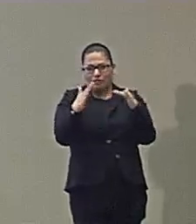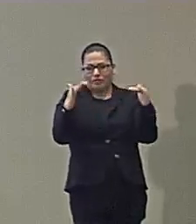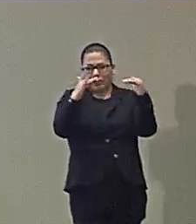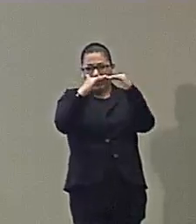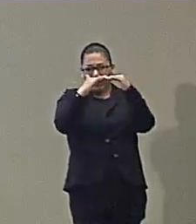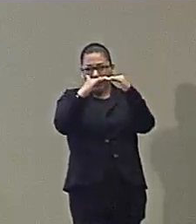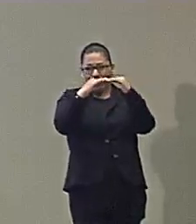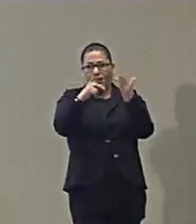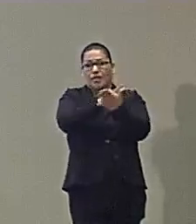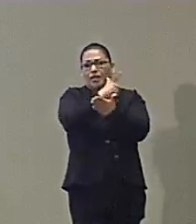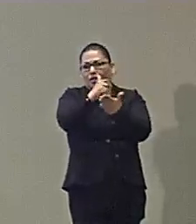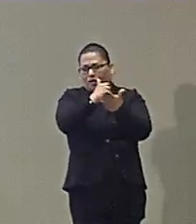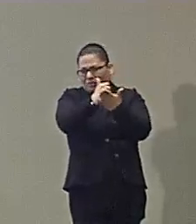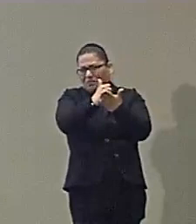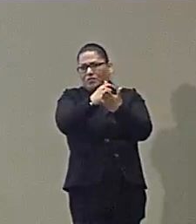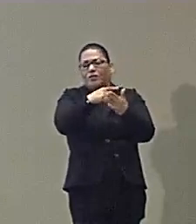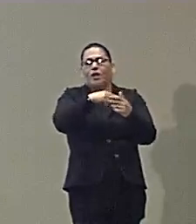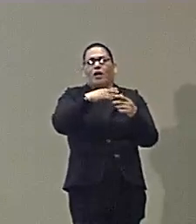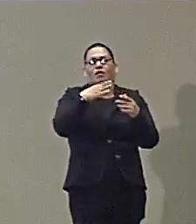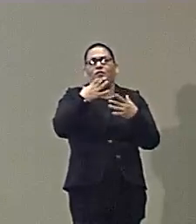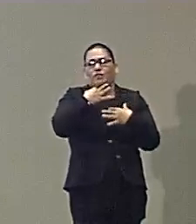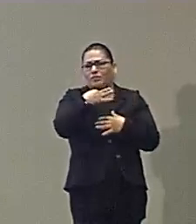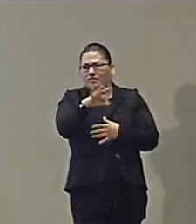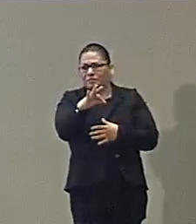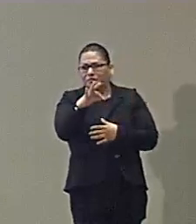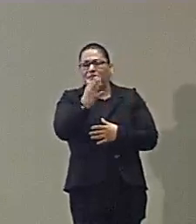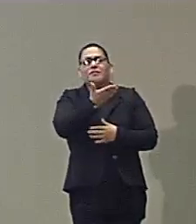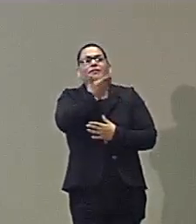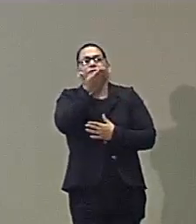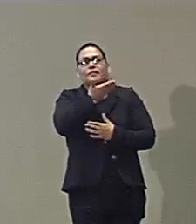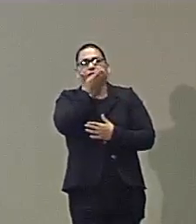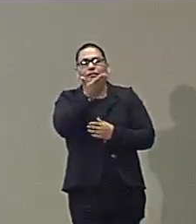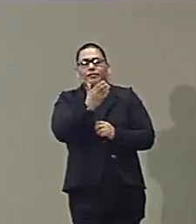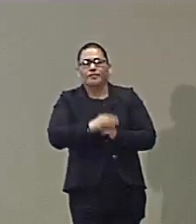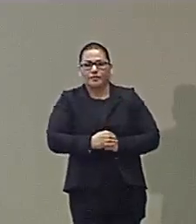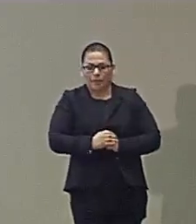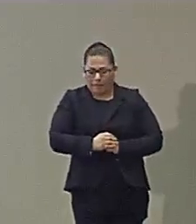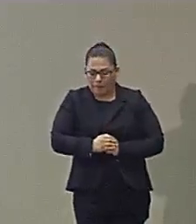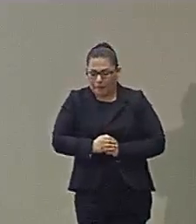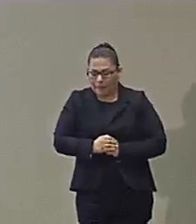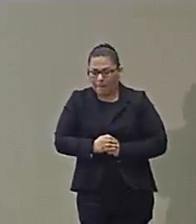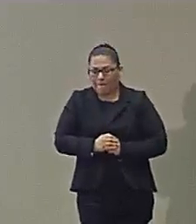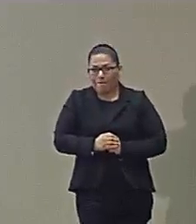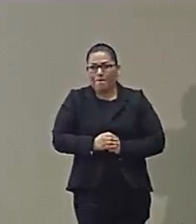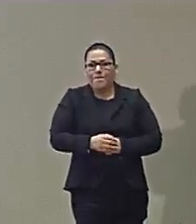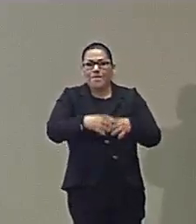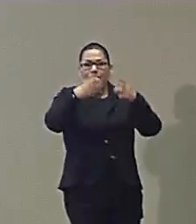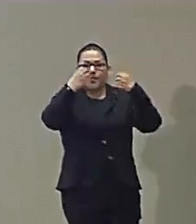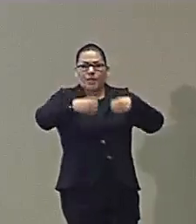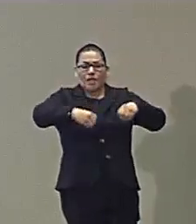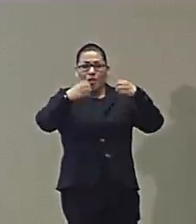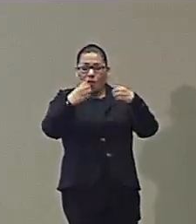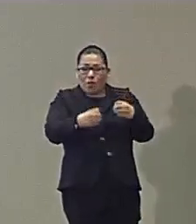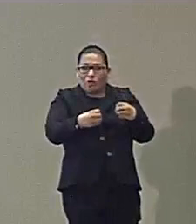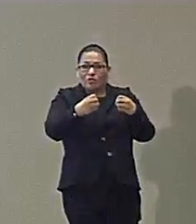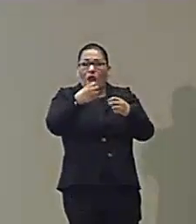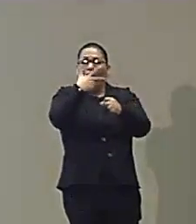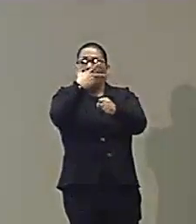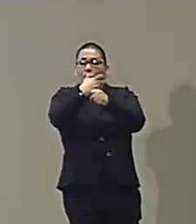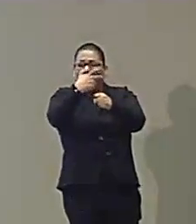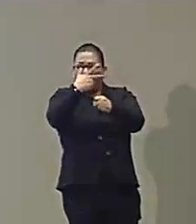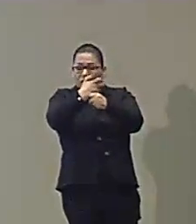ciudades festividades y tradiciones ocupamos el octavo lugar en